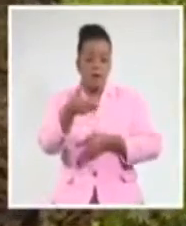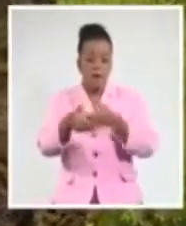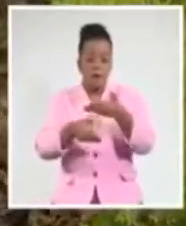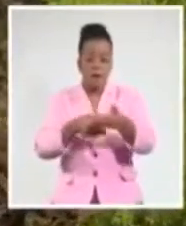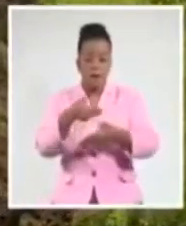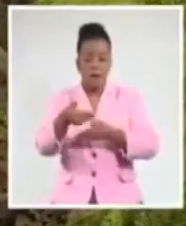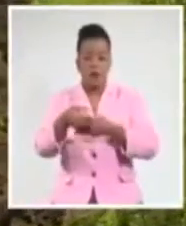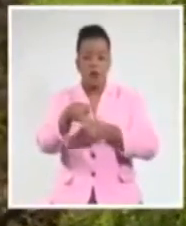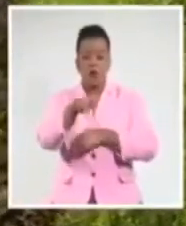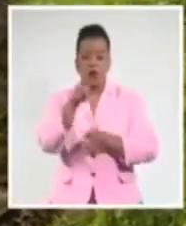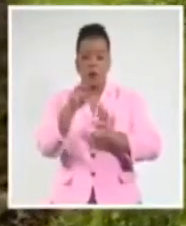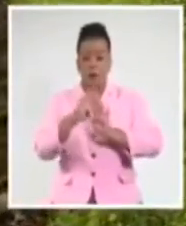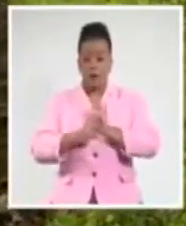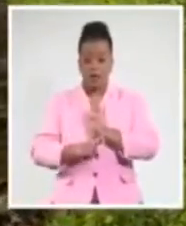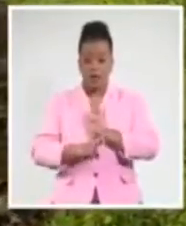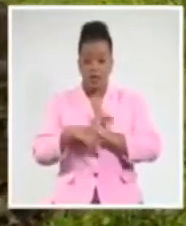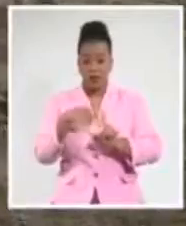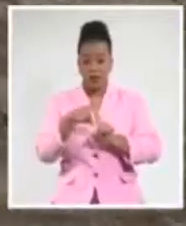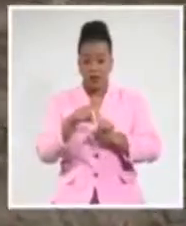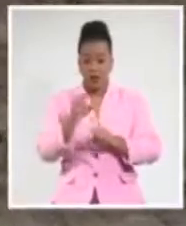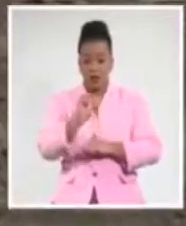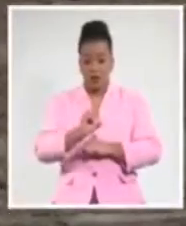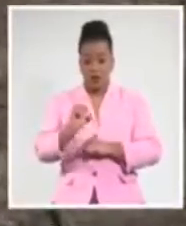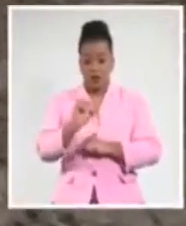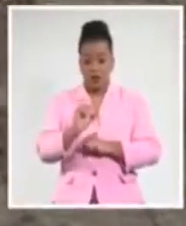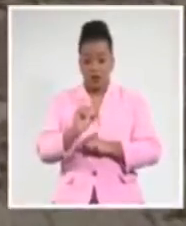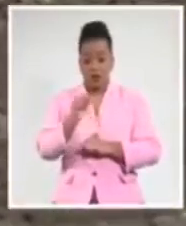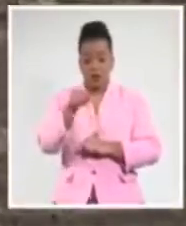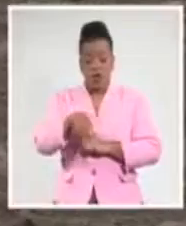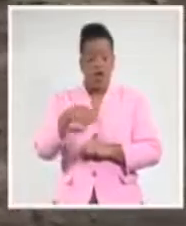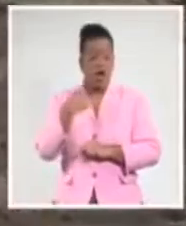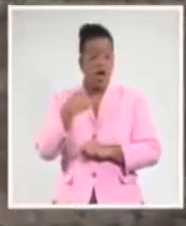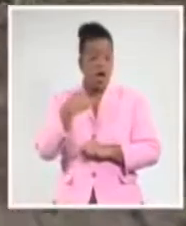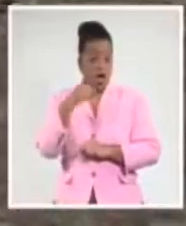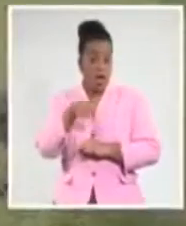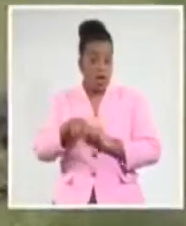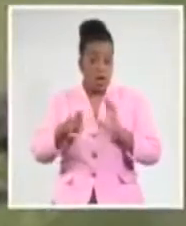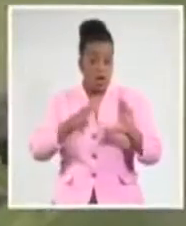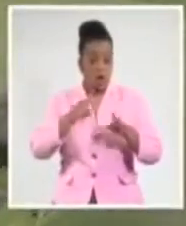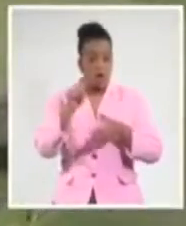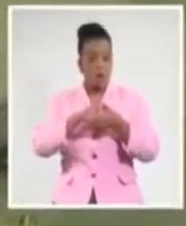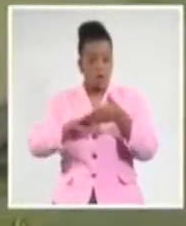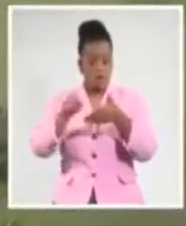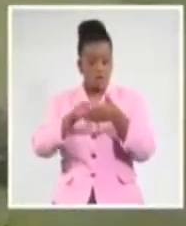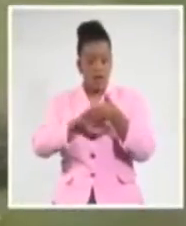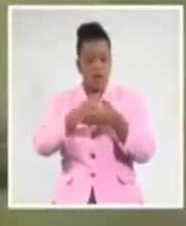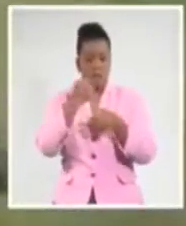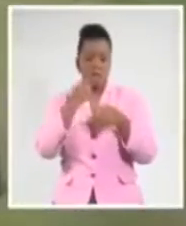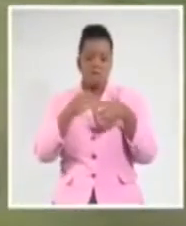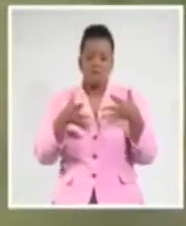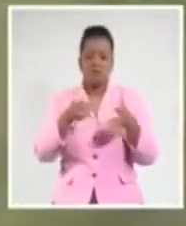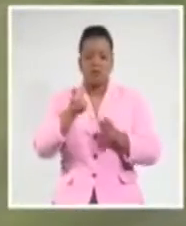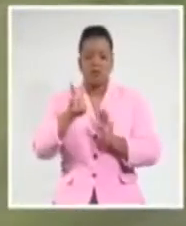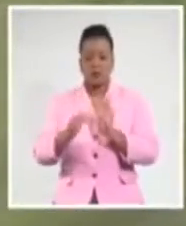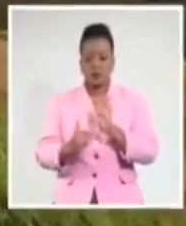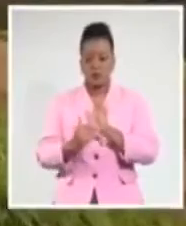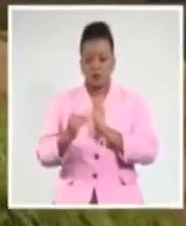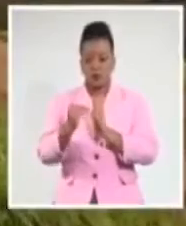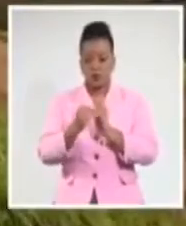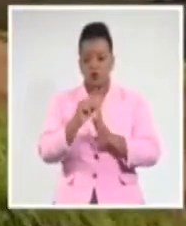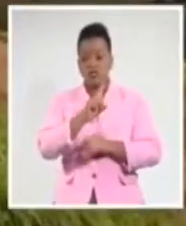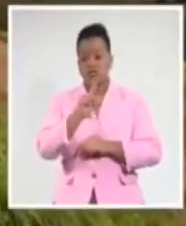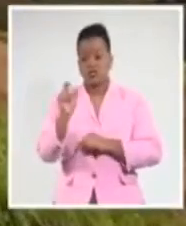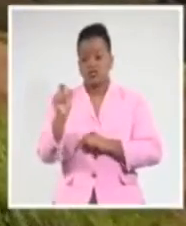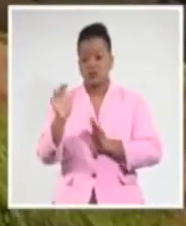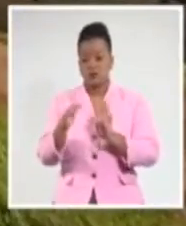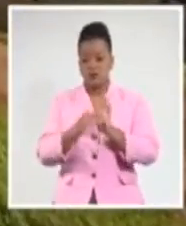a las nuevas reglas de la tarea de ordenamiento, para este 2022 está previsto más de 3.100.000